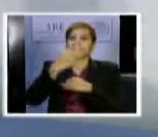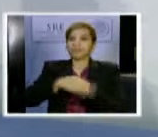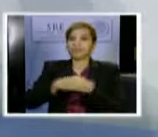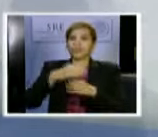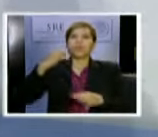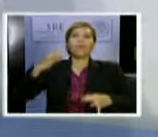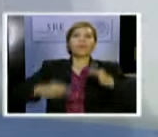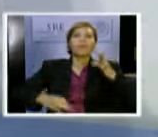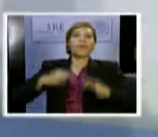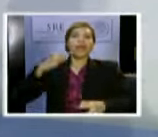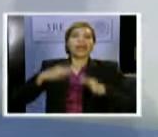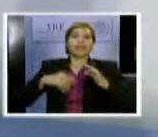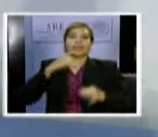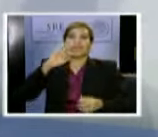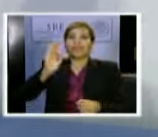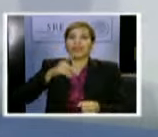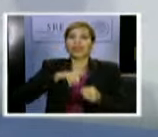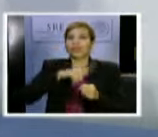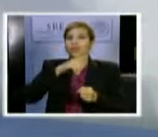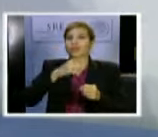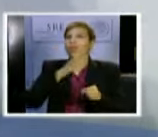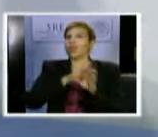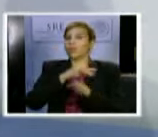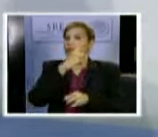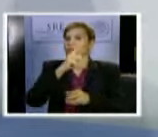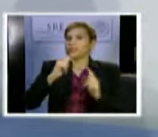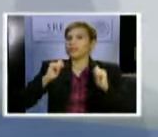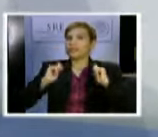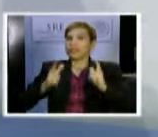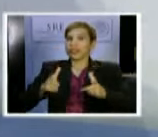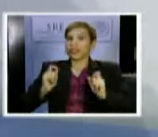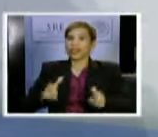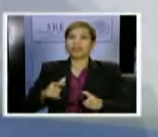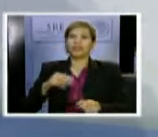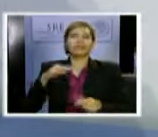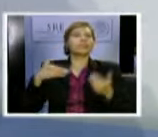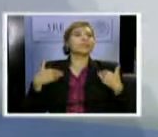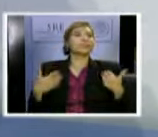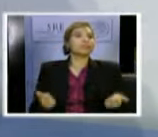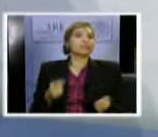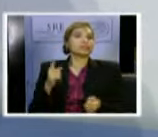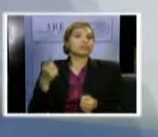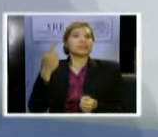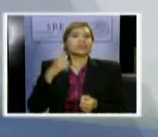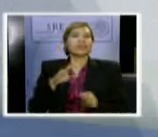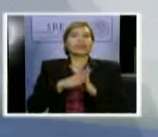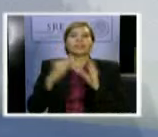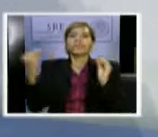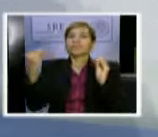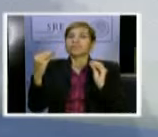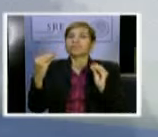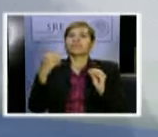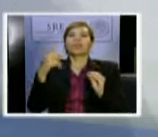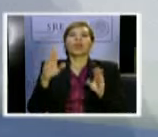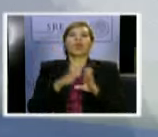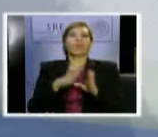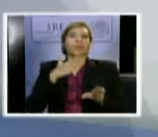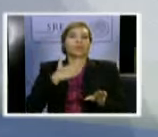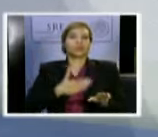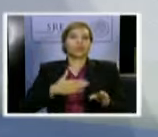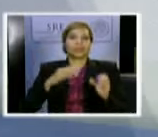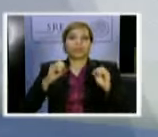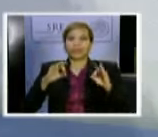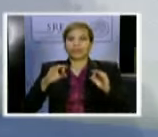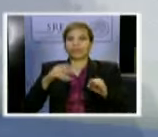por un juez federal en el estado de Texas, pero que confiamos que la apelación que haga el Departamento de Justicia y que se apega a